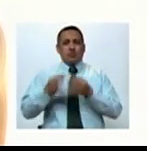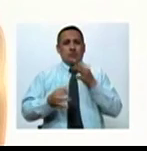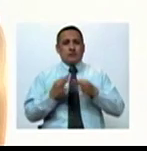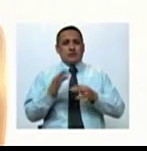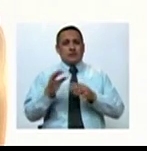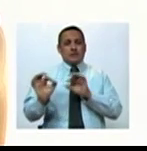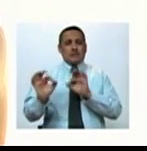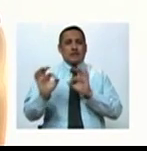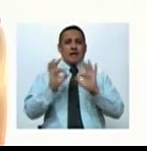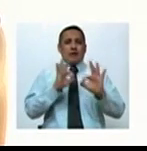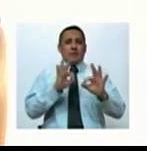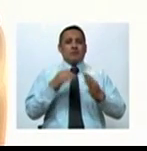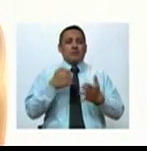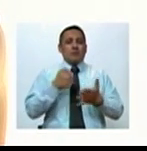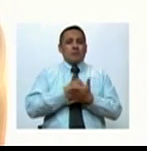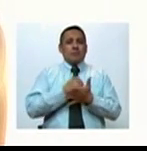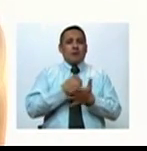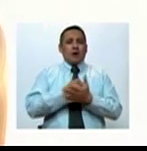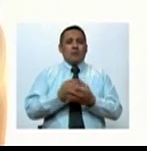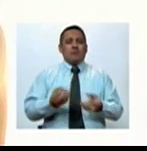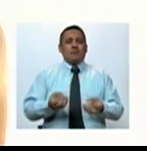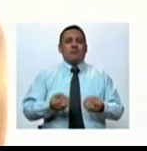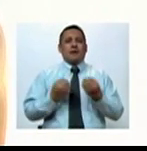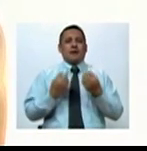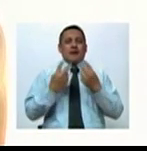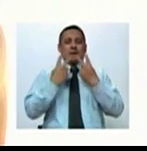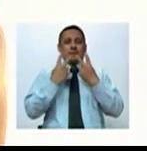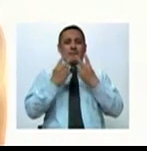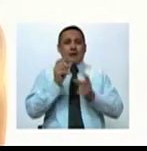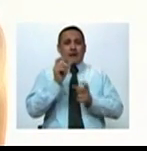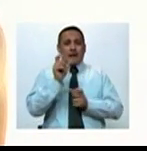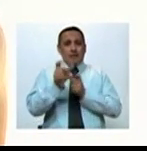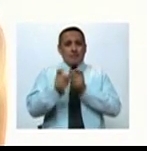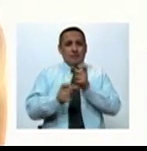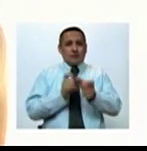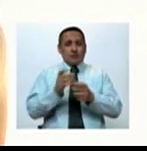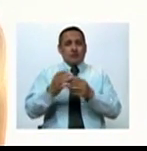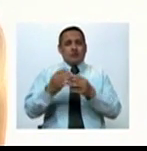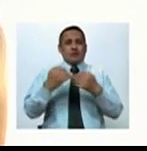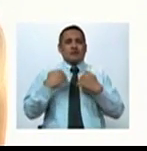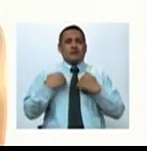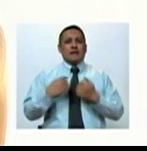la persona tenga ese mínimo no